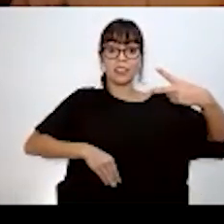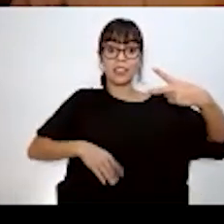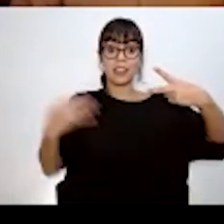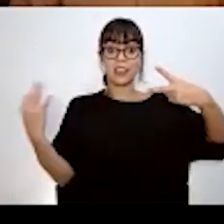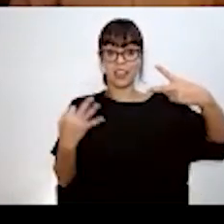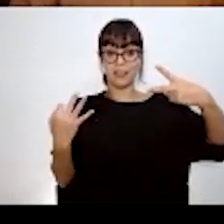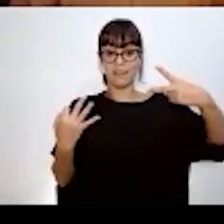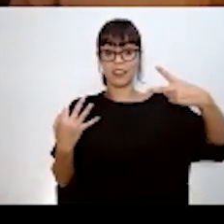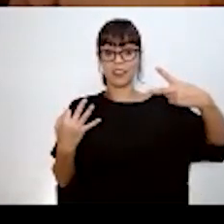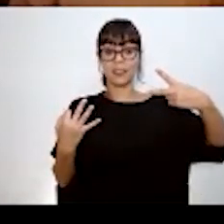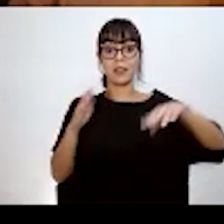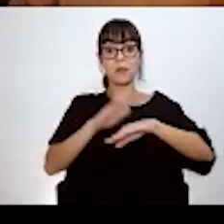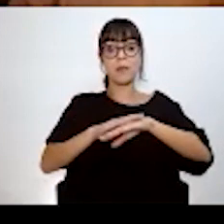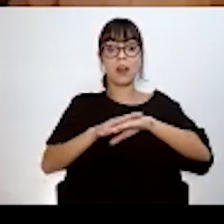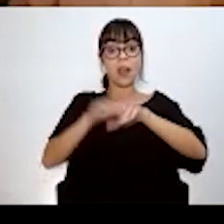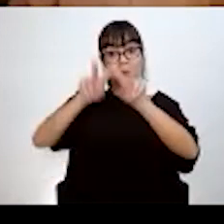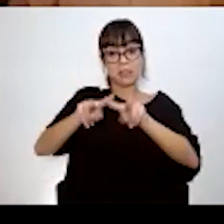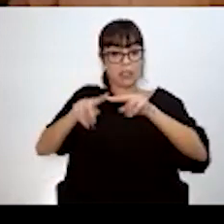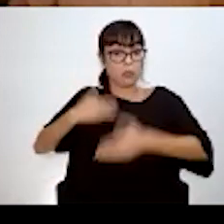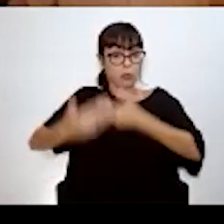evidente para nuestro proceso de estudio.